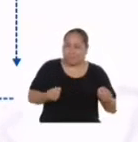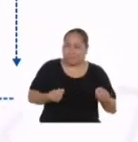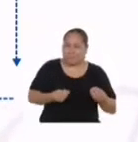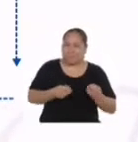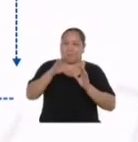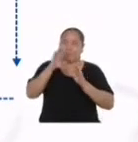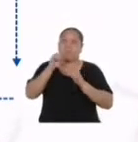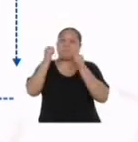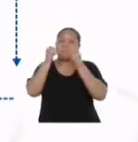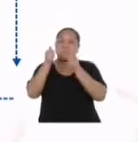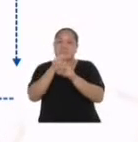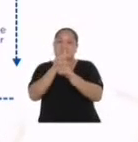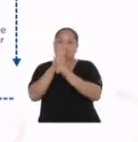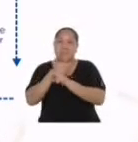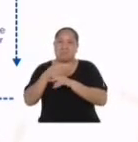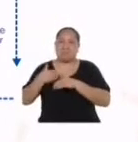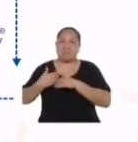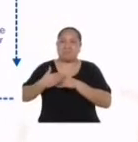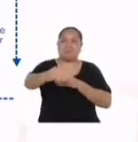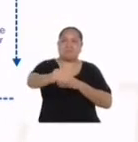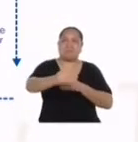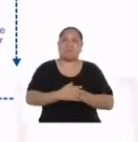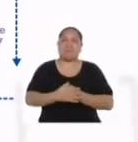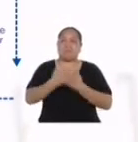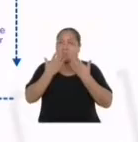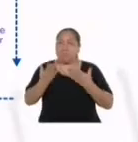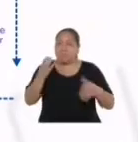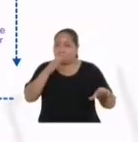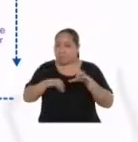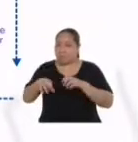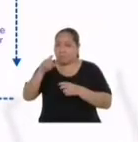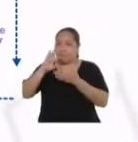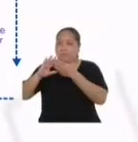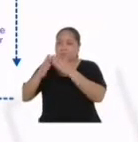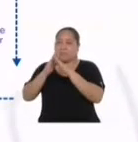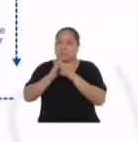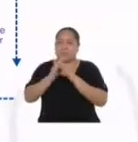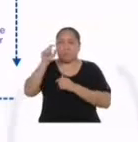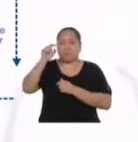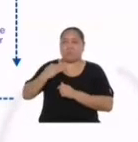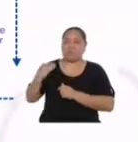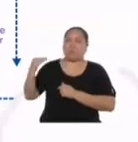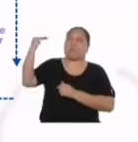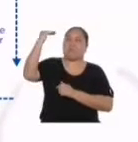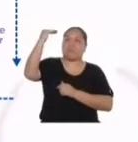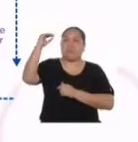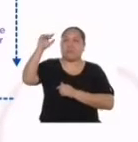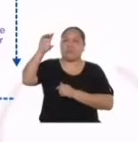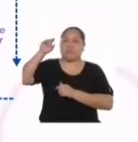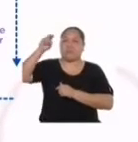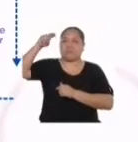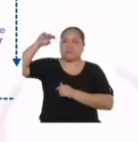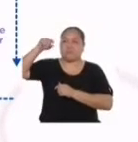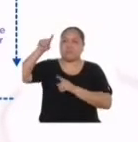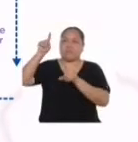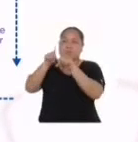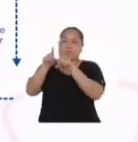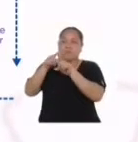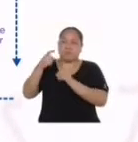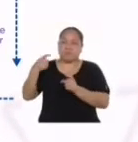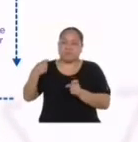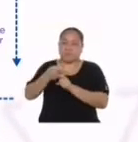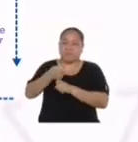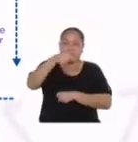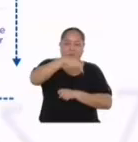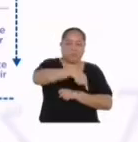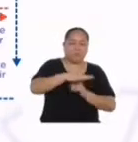habrá menos degradación. Las acciones de la población en la parte alta de la cuenca también puede afectar a